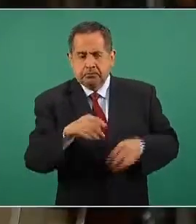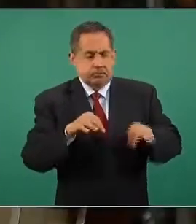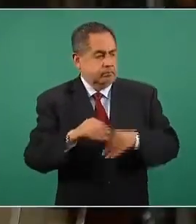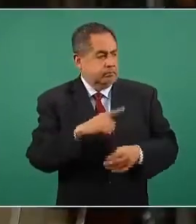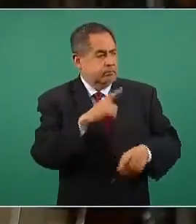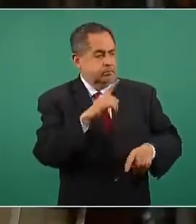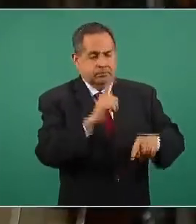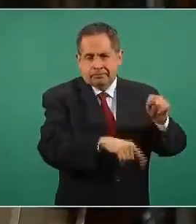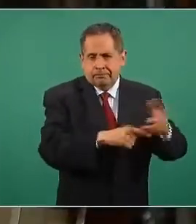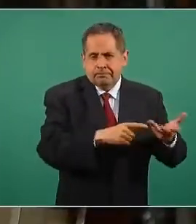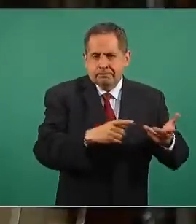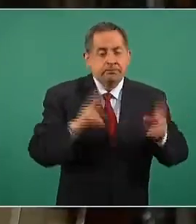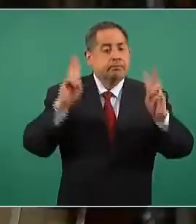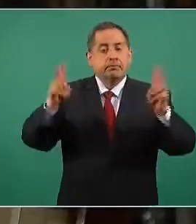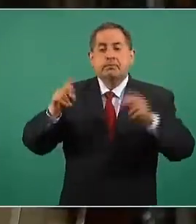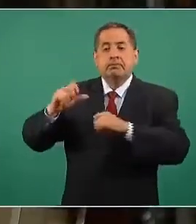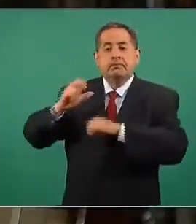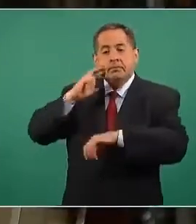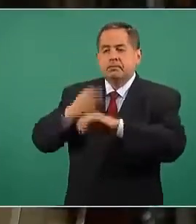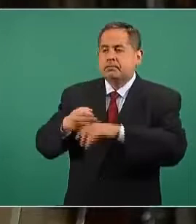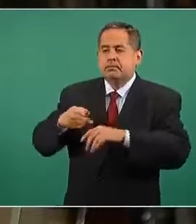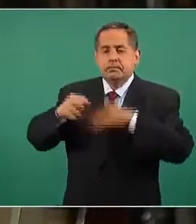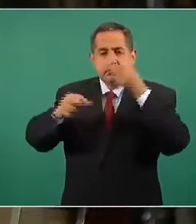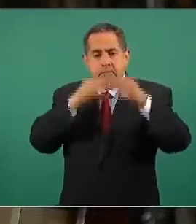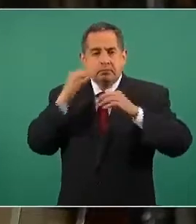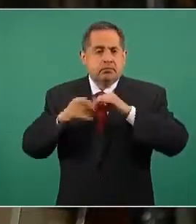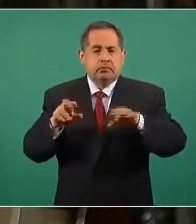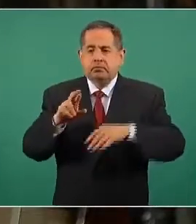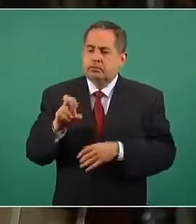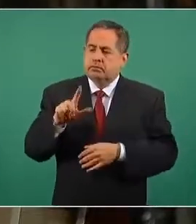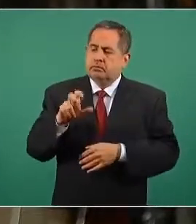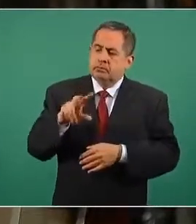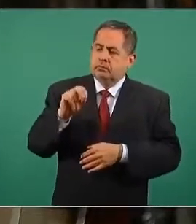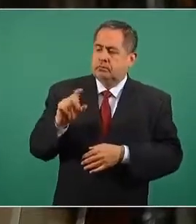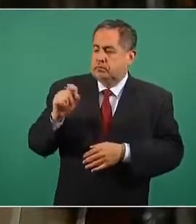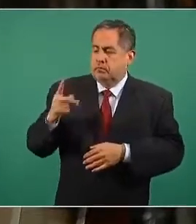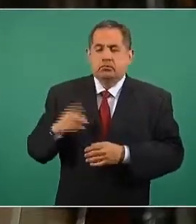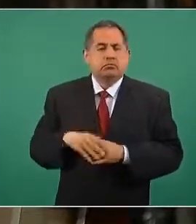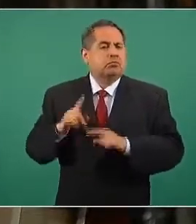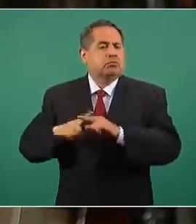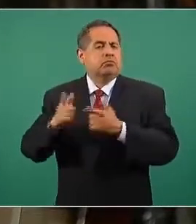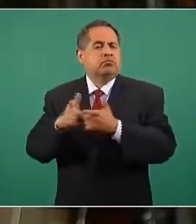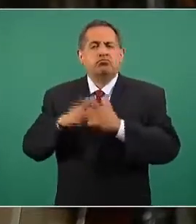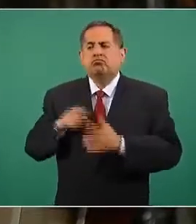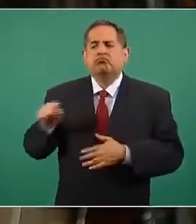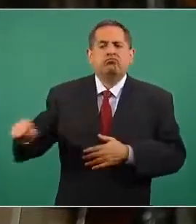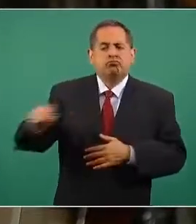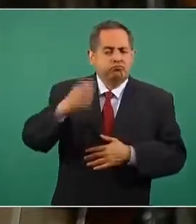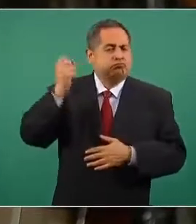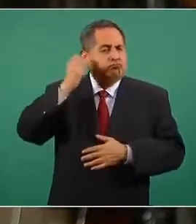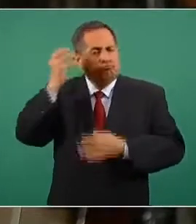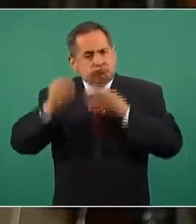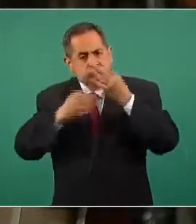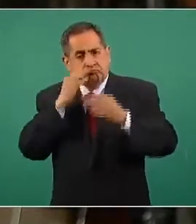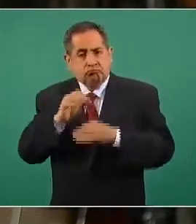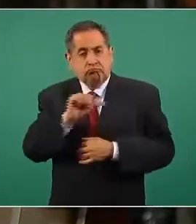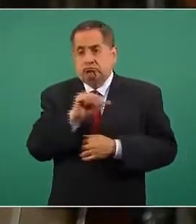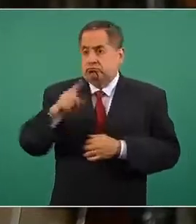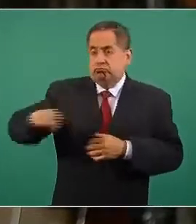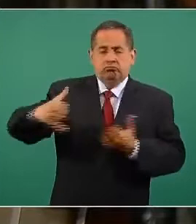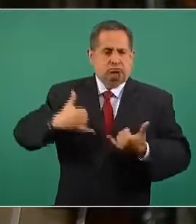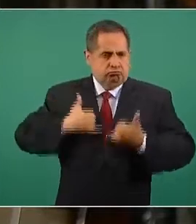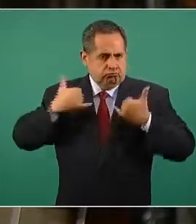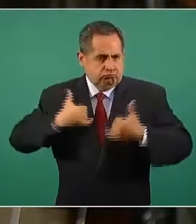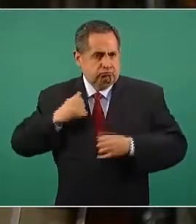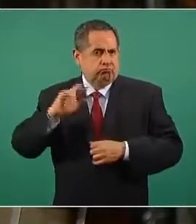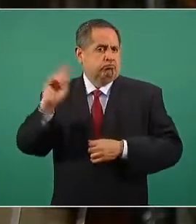Relevo 21, en donde participarán diversos sectores de la sociedad, entre ellos jóvenes